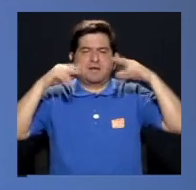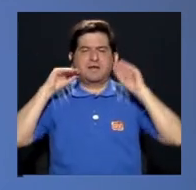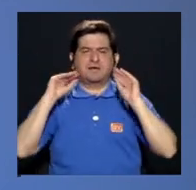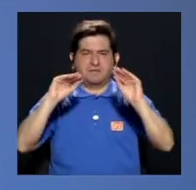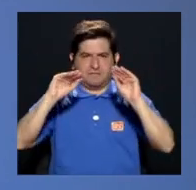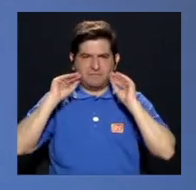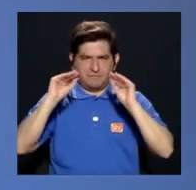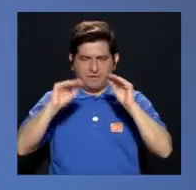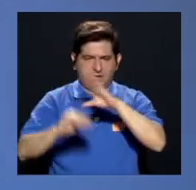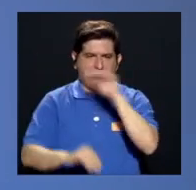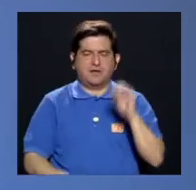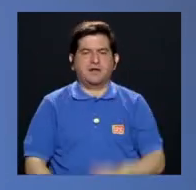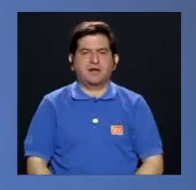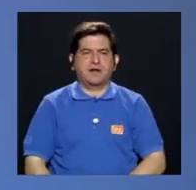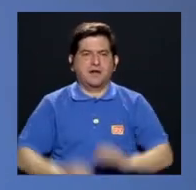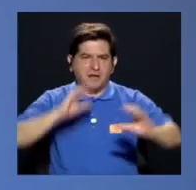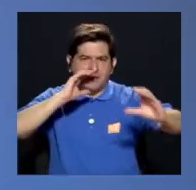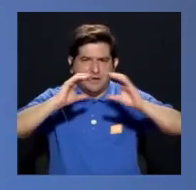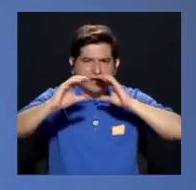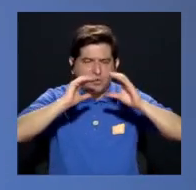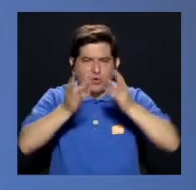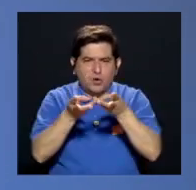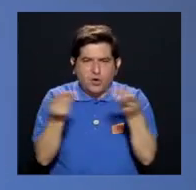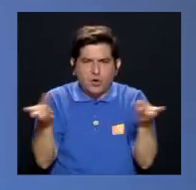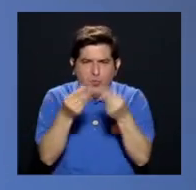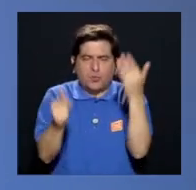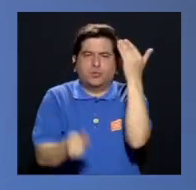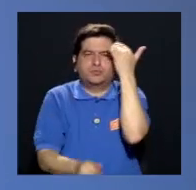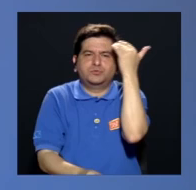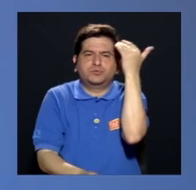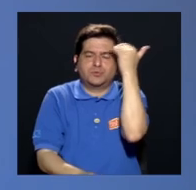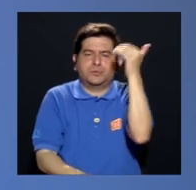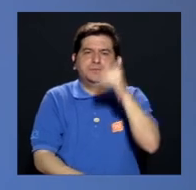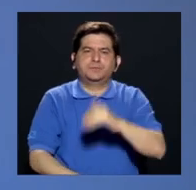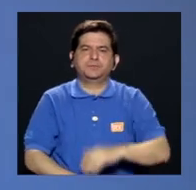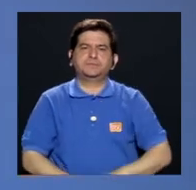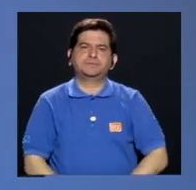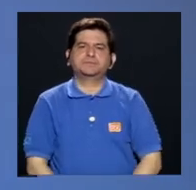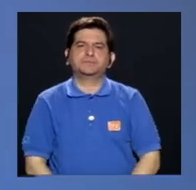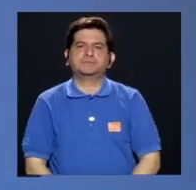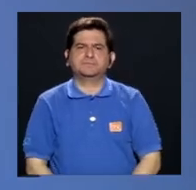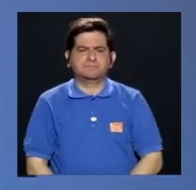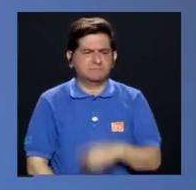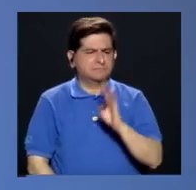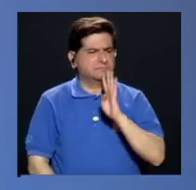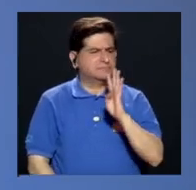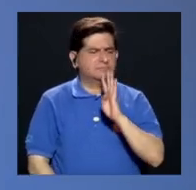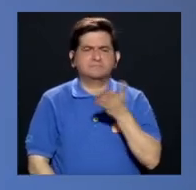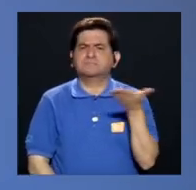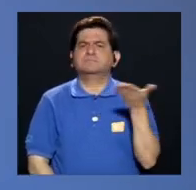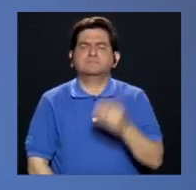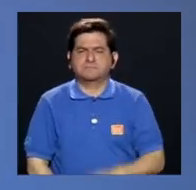académica y en la transmisión y generación del conocimiento. Me refiero